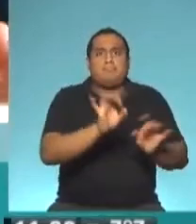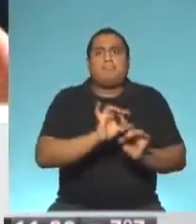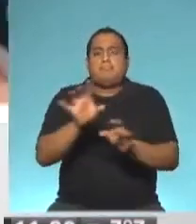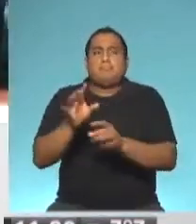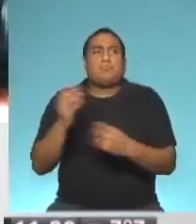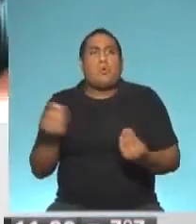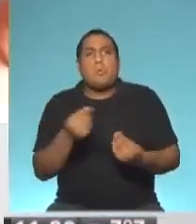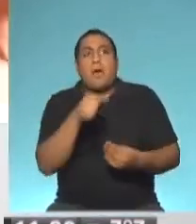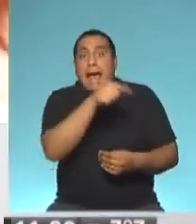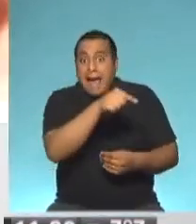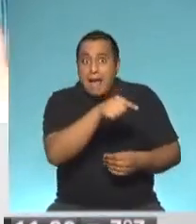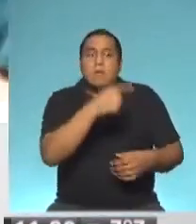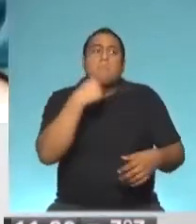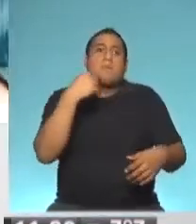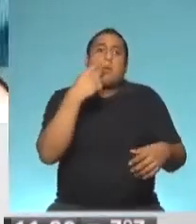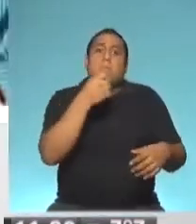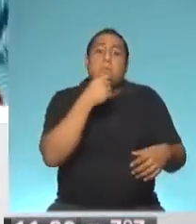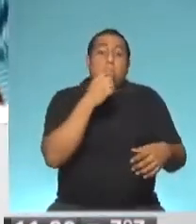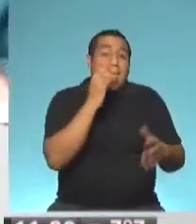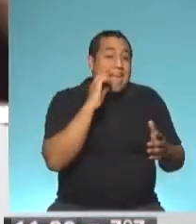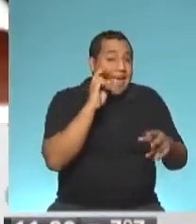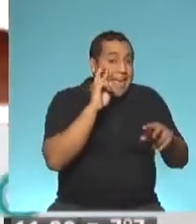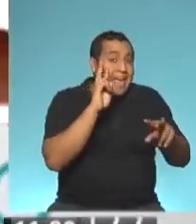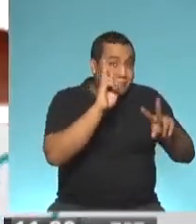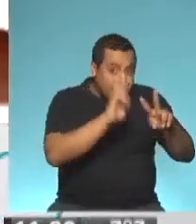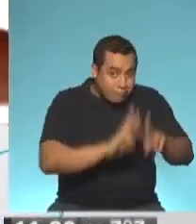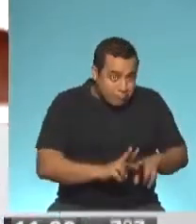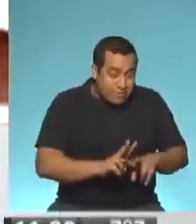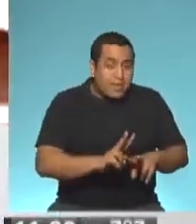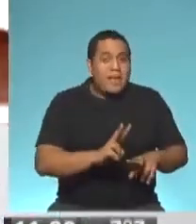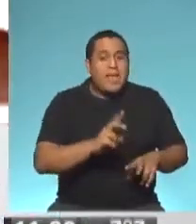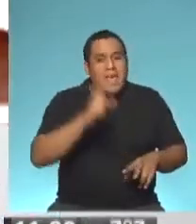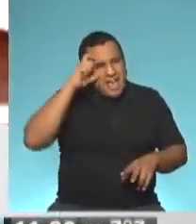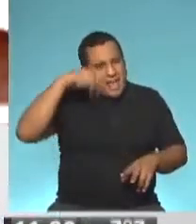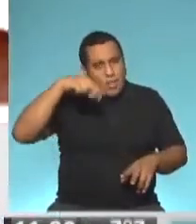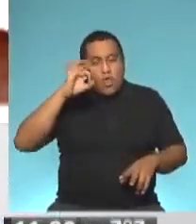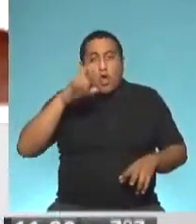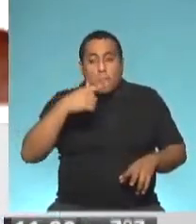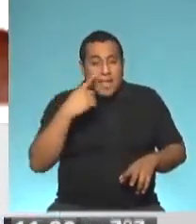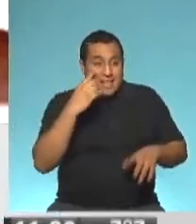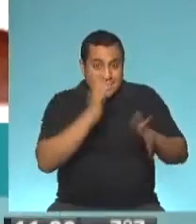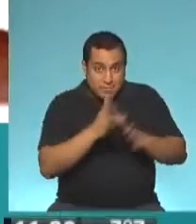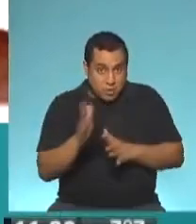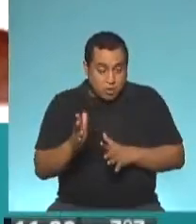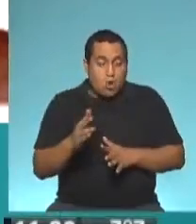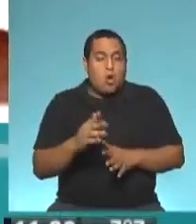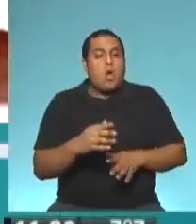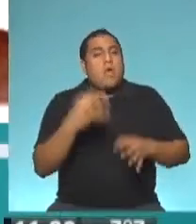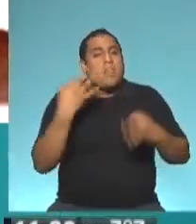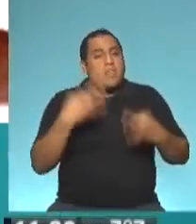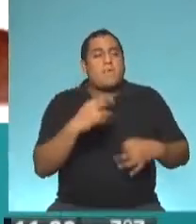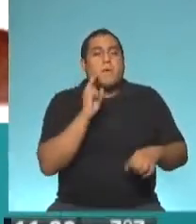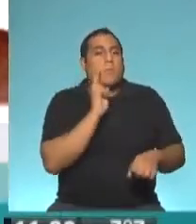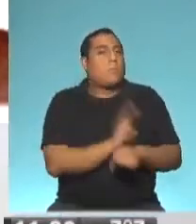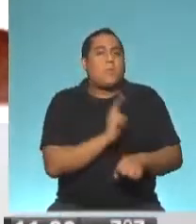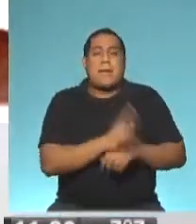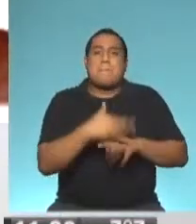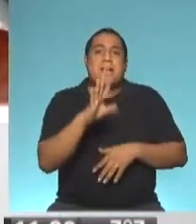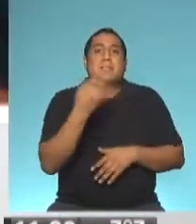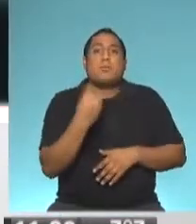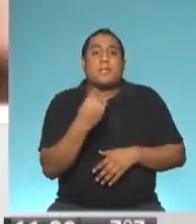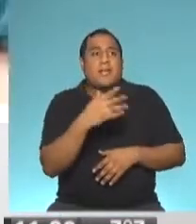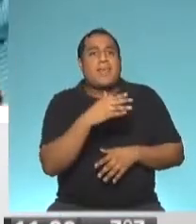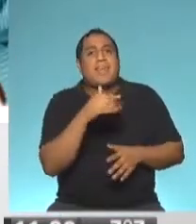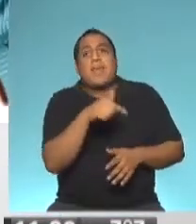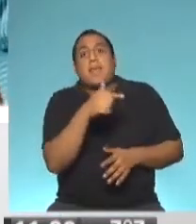más durante la endoscopía. O sea, también el programa tiene que ver una parte con la educación de los elementos de protección durante la endoscopía,